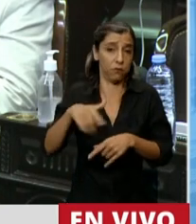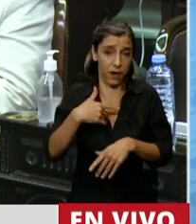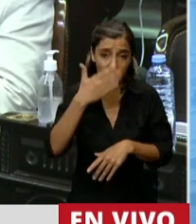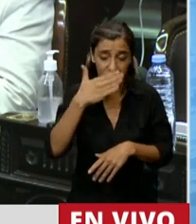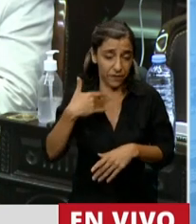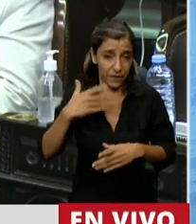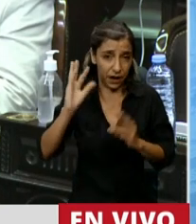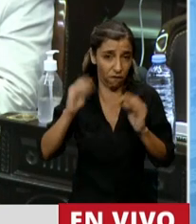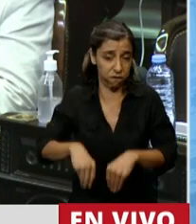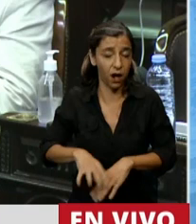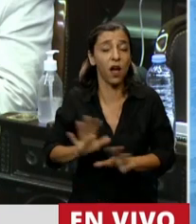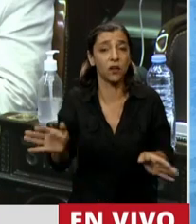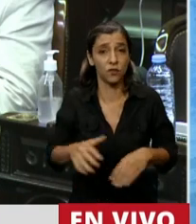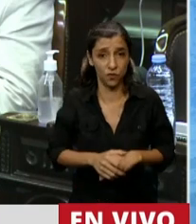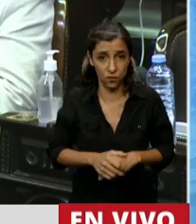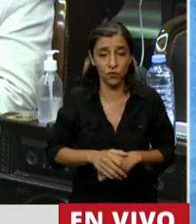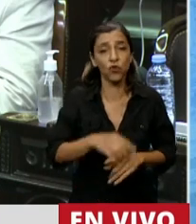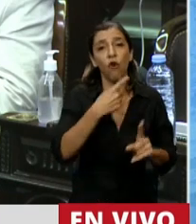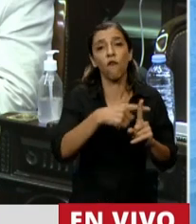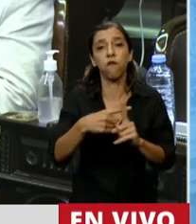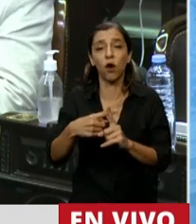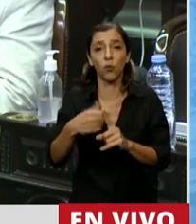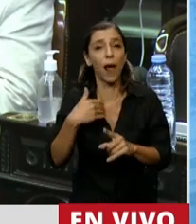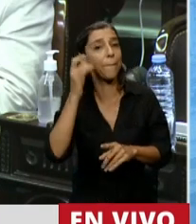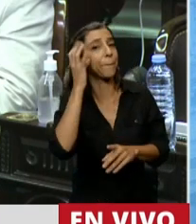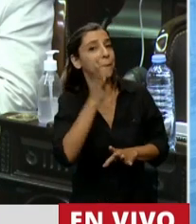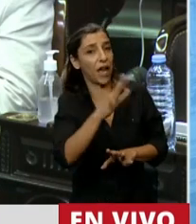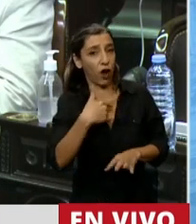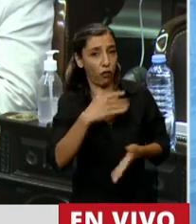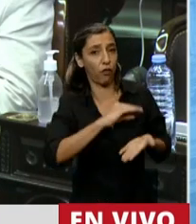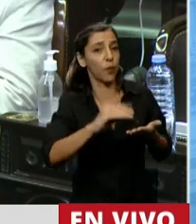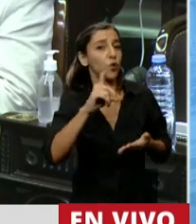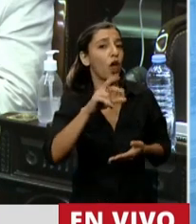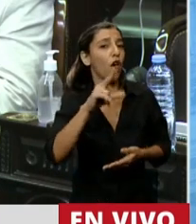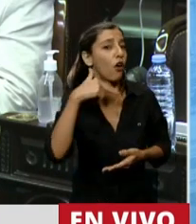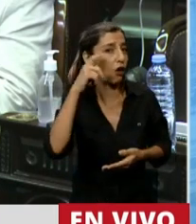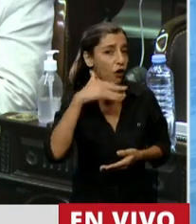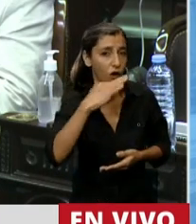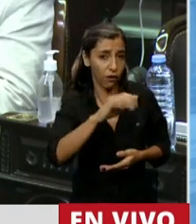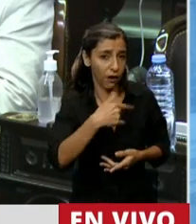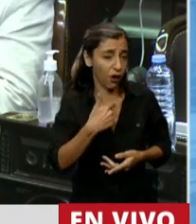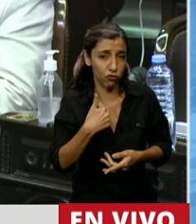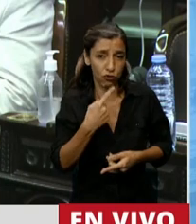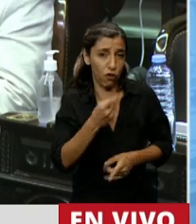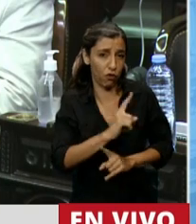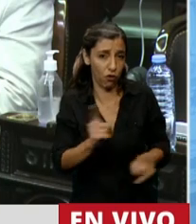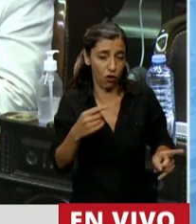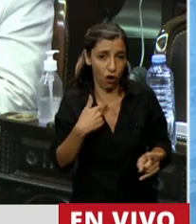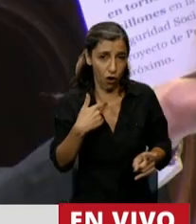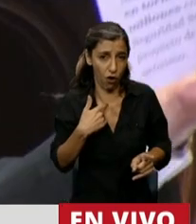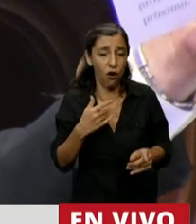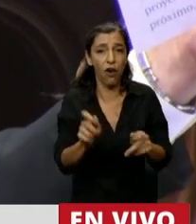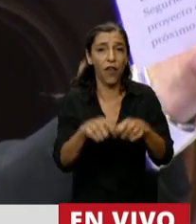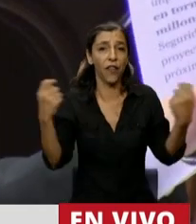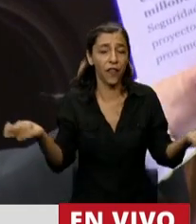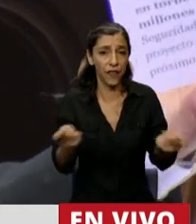a pedido del FMI, no lo digo yo, Cornejo, lo dice, perdón por mencionarlo, pero como él lo mencionó, lo dice Clarín. En